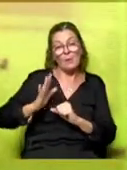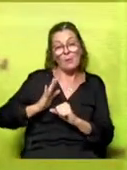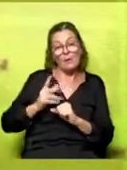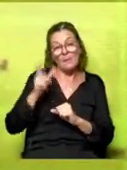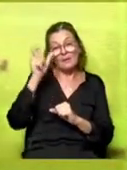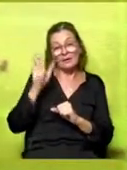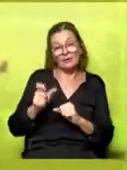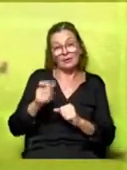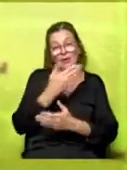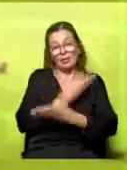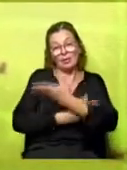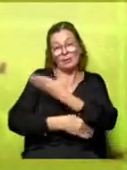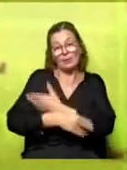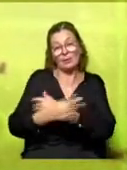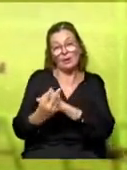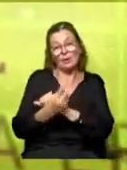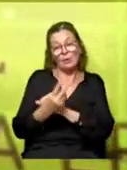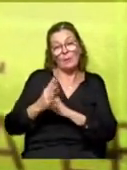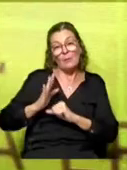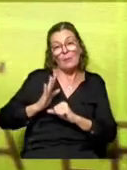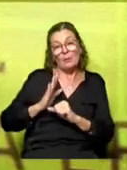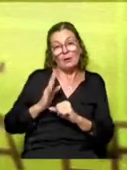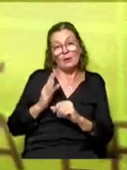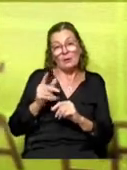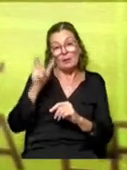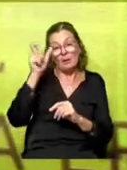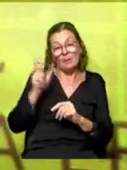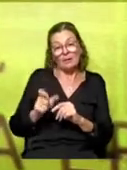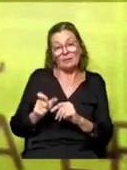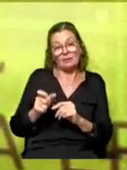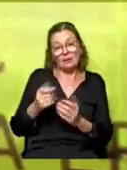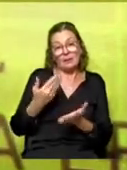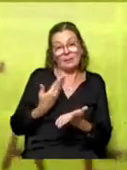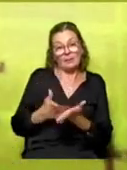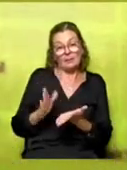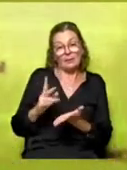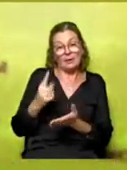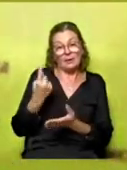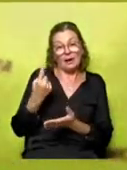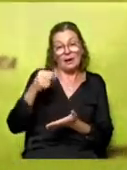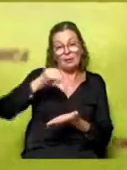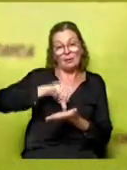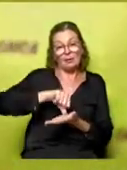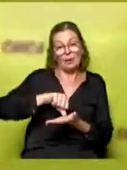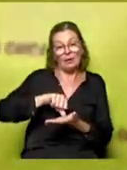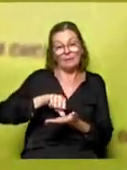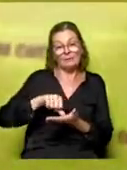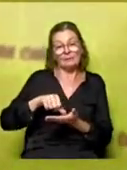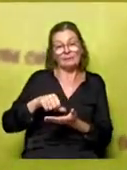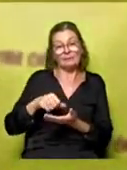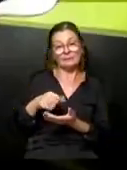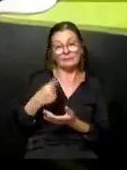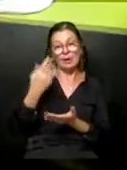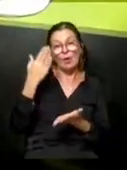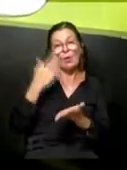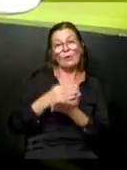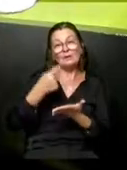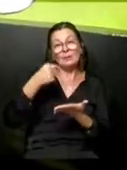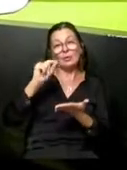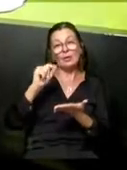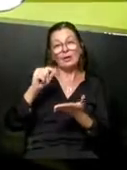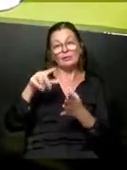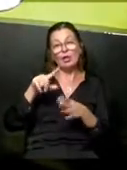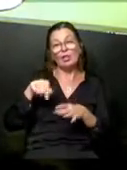personas con discapacidad que las cuidamos las mujeres. O sea, las personas más vulnerables de este país están todas sobre nuestra... Un último dato. Sí, donde